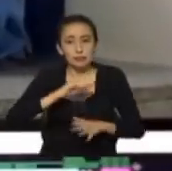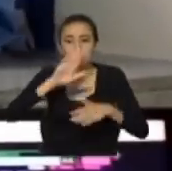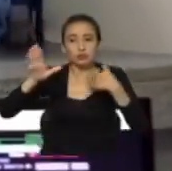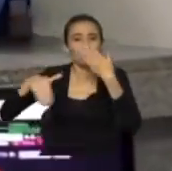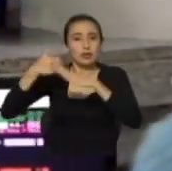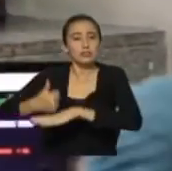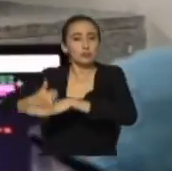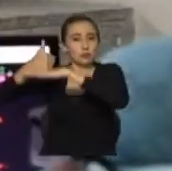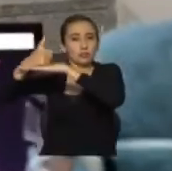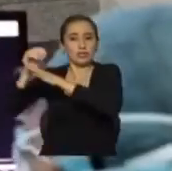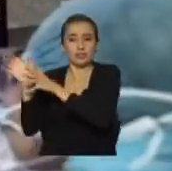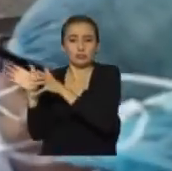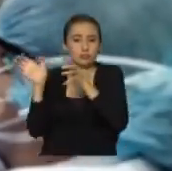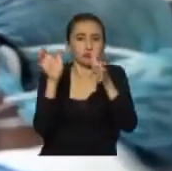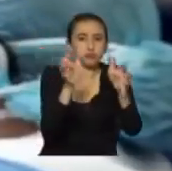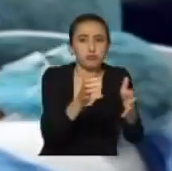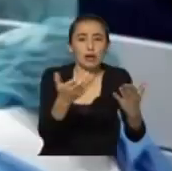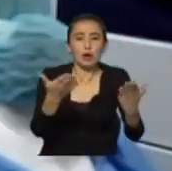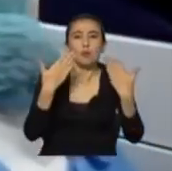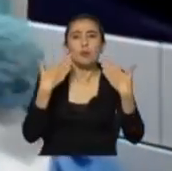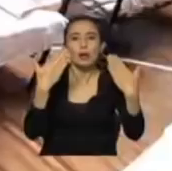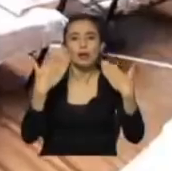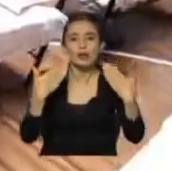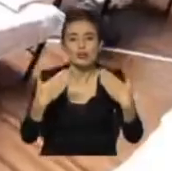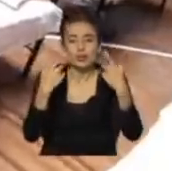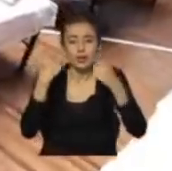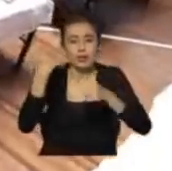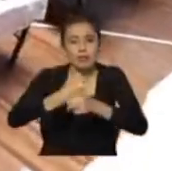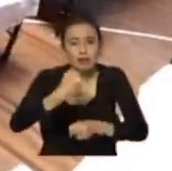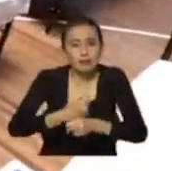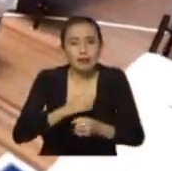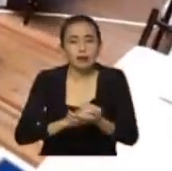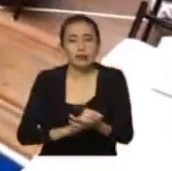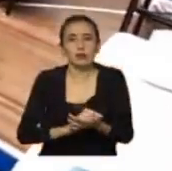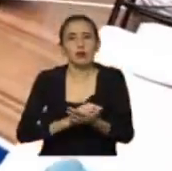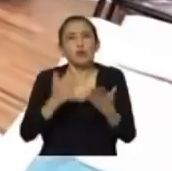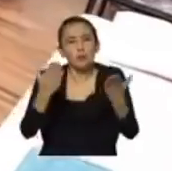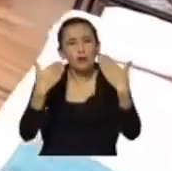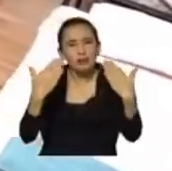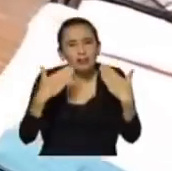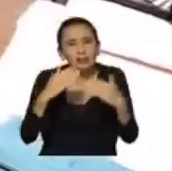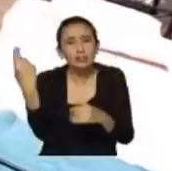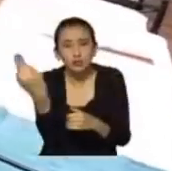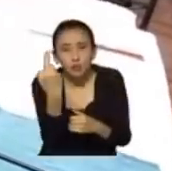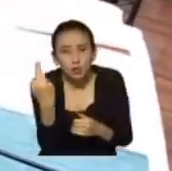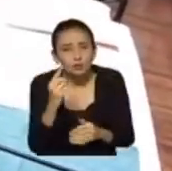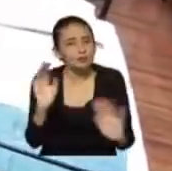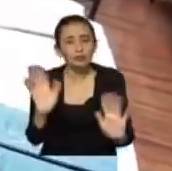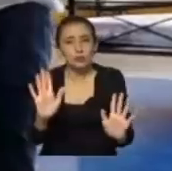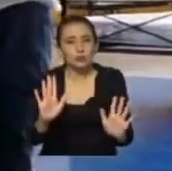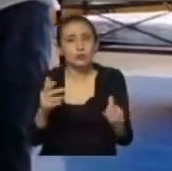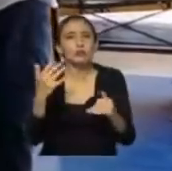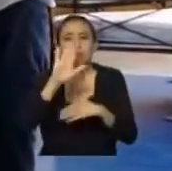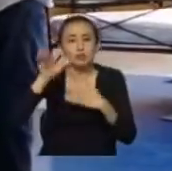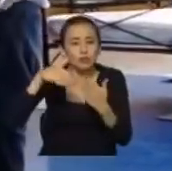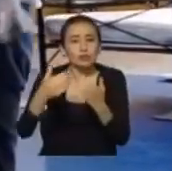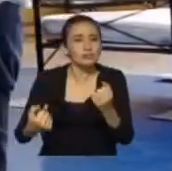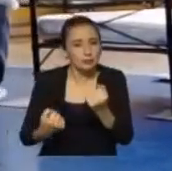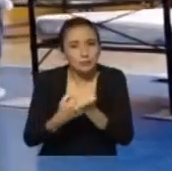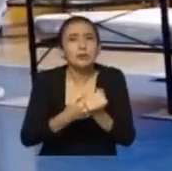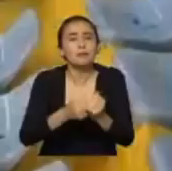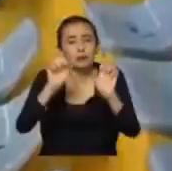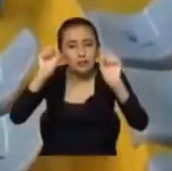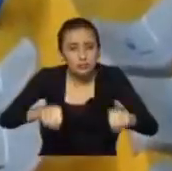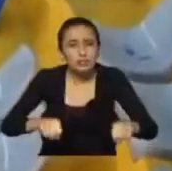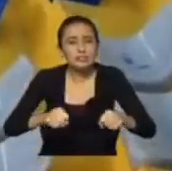la crisis como guayaquileño les digo no están solos estamos redoblando los esfuerzos junto a todas las autoridades de la provincia